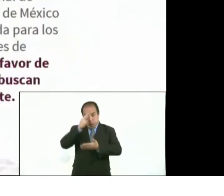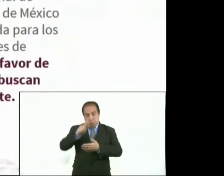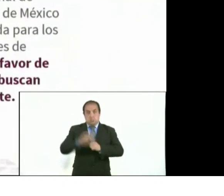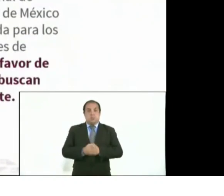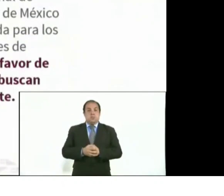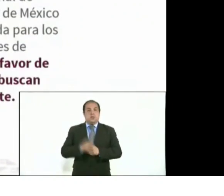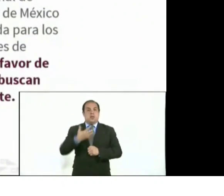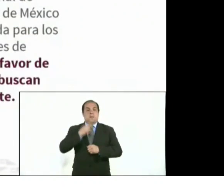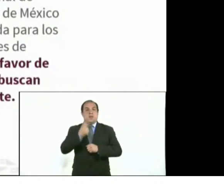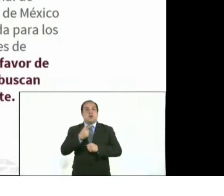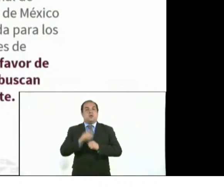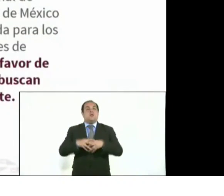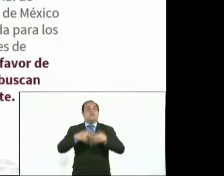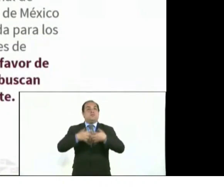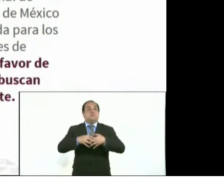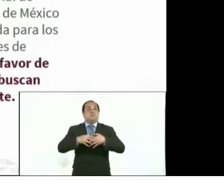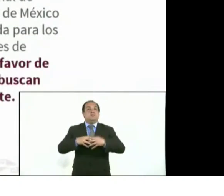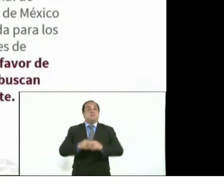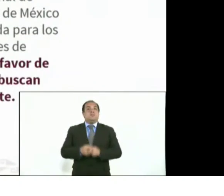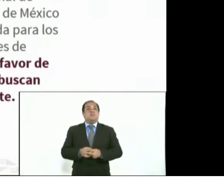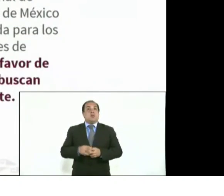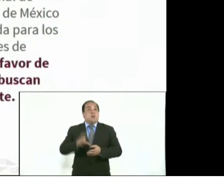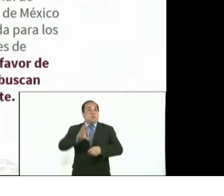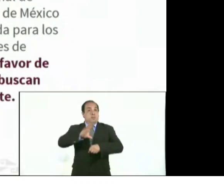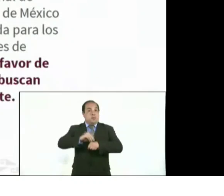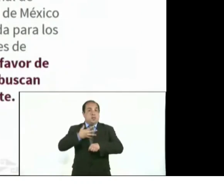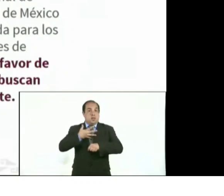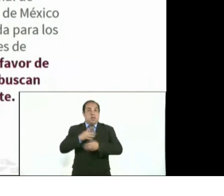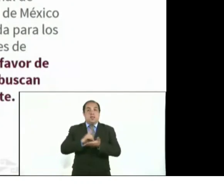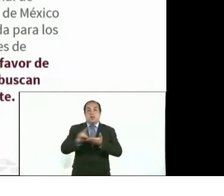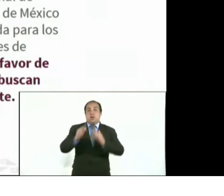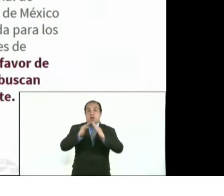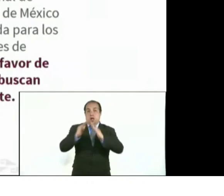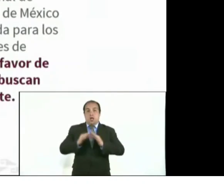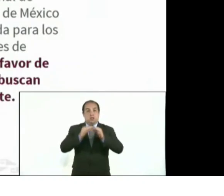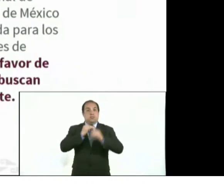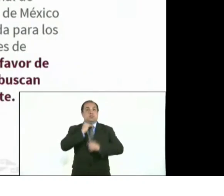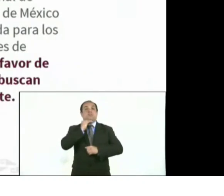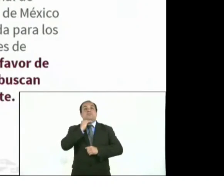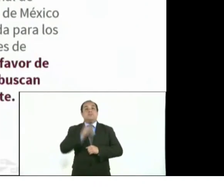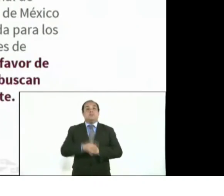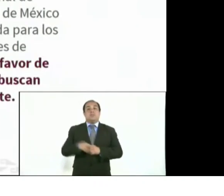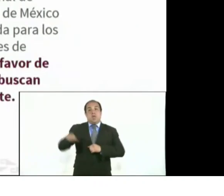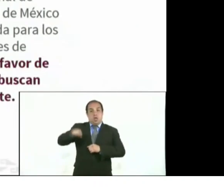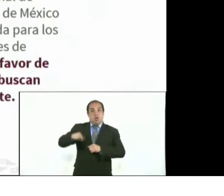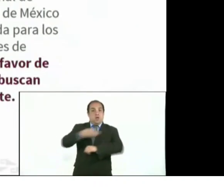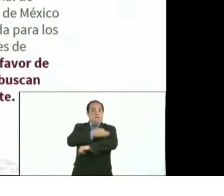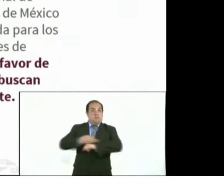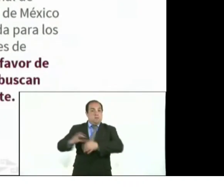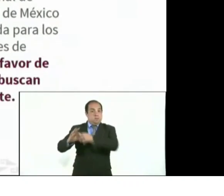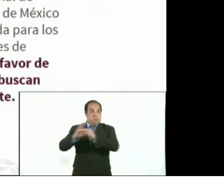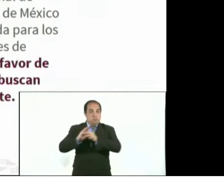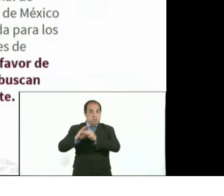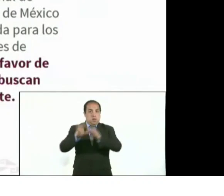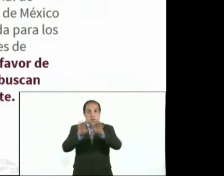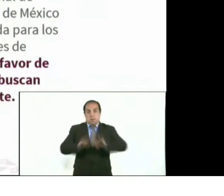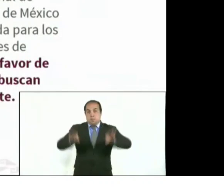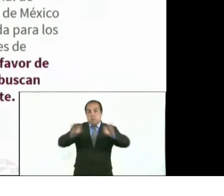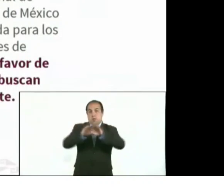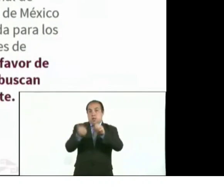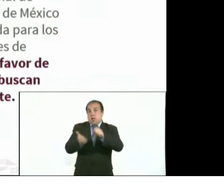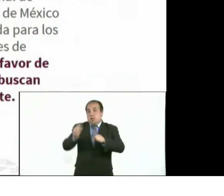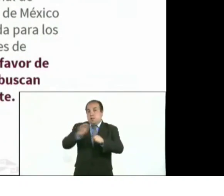permitan ejercer su derecho a una vivienda adecuada para ellos y sus familias. Es de suma importancia para la